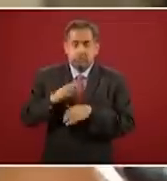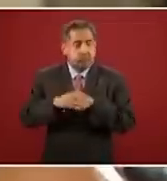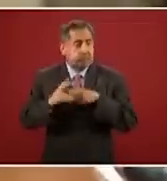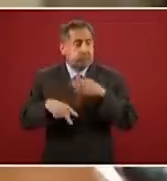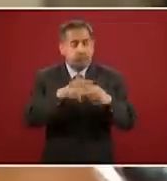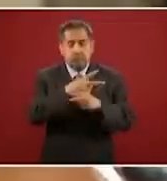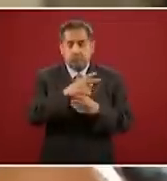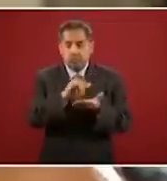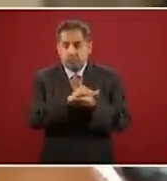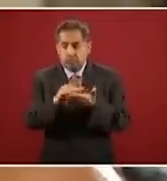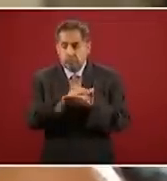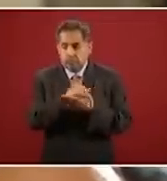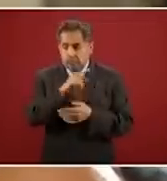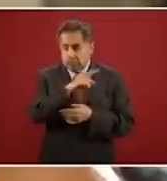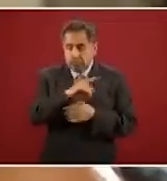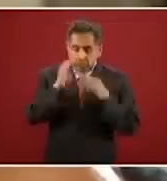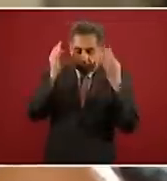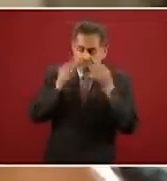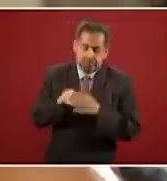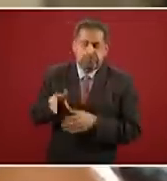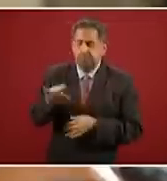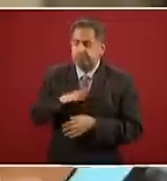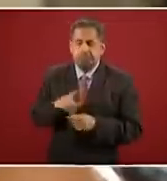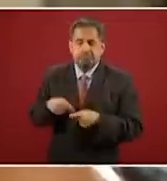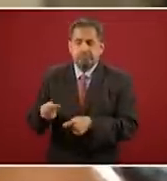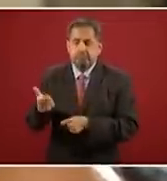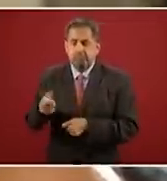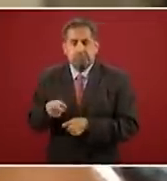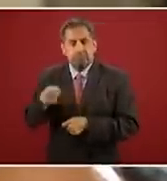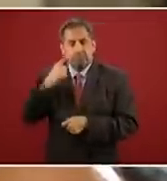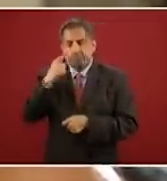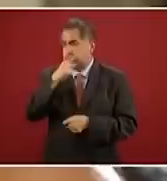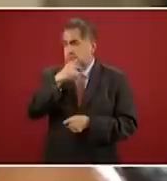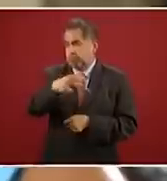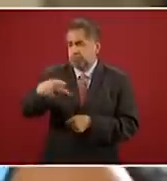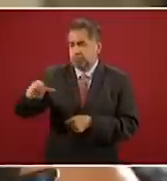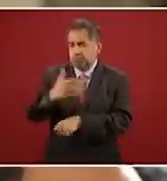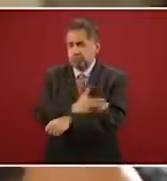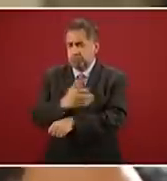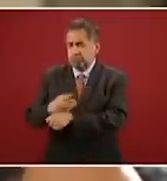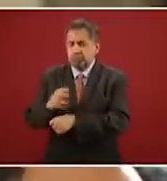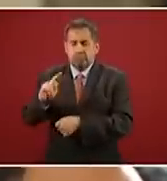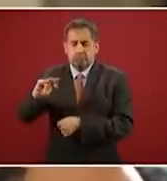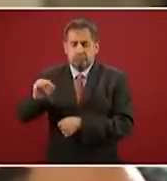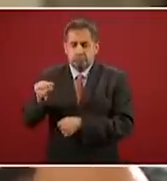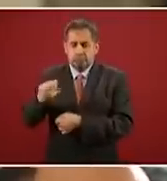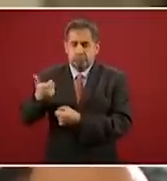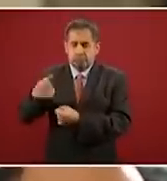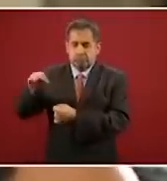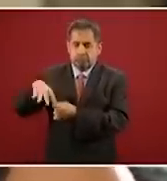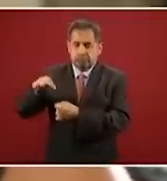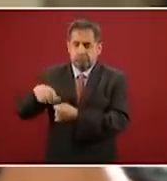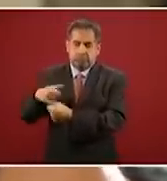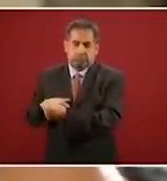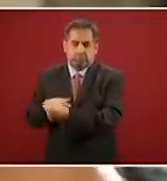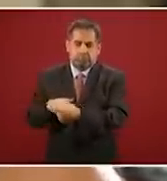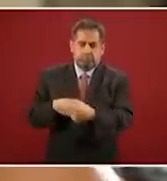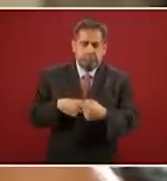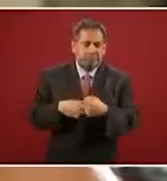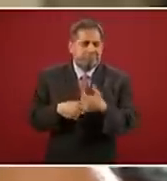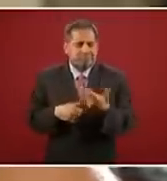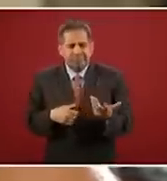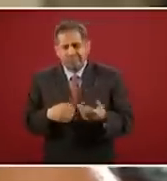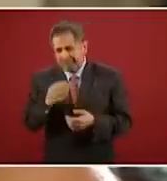que no había ese recurso y le dijo que hicieran un boteo en el resto de los compañeros de New Jersey y Nueva York. Presidente, solamente